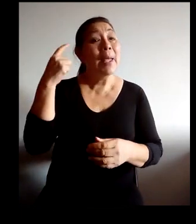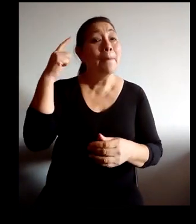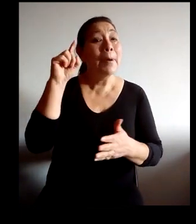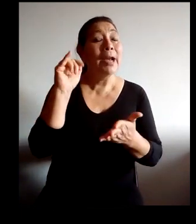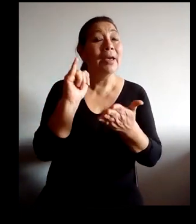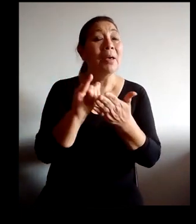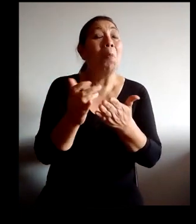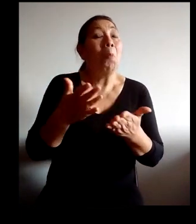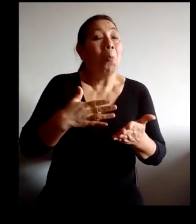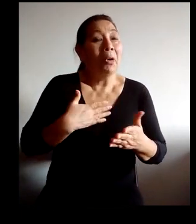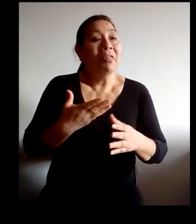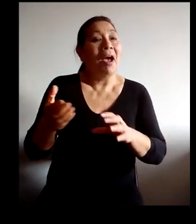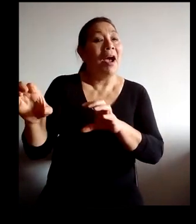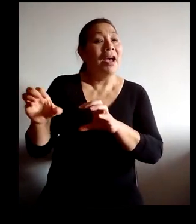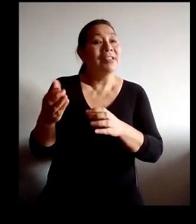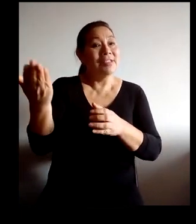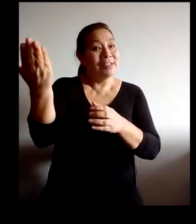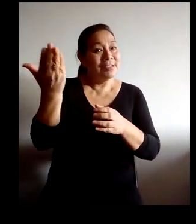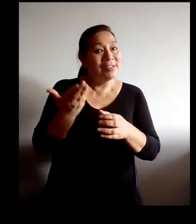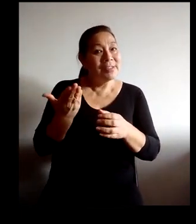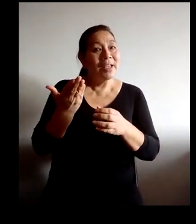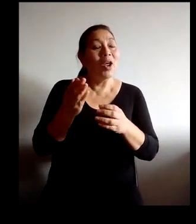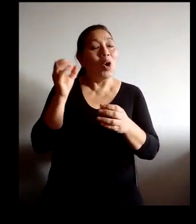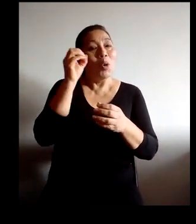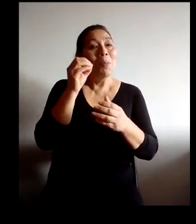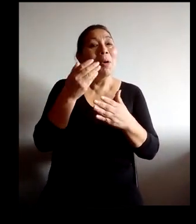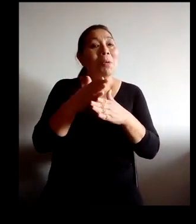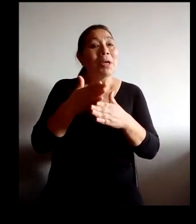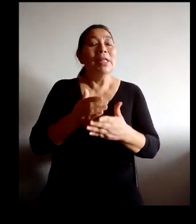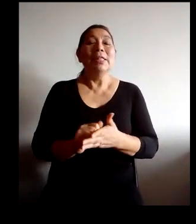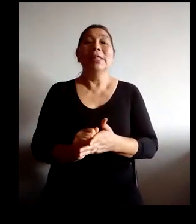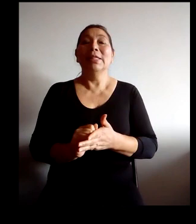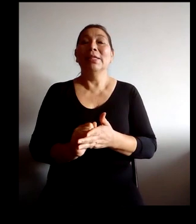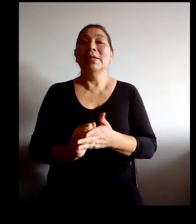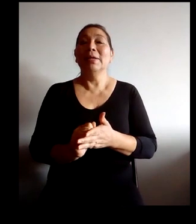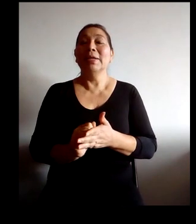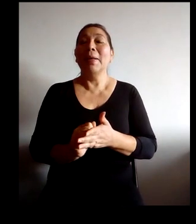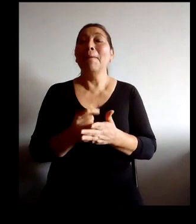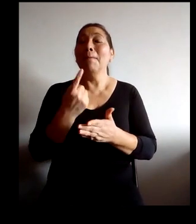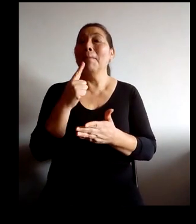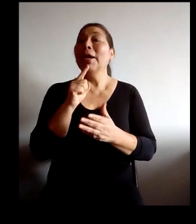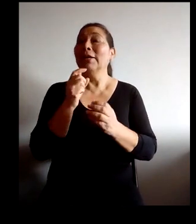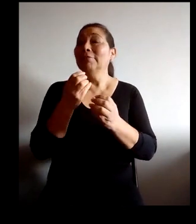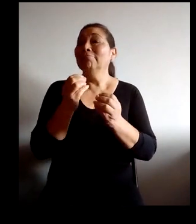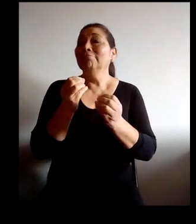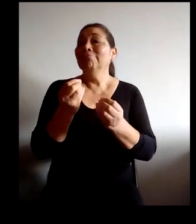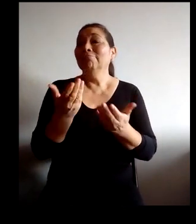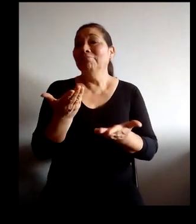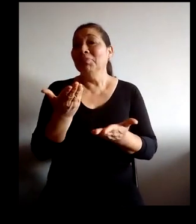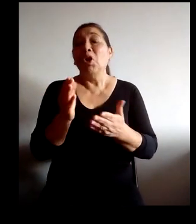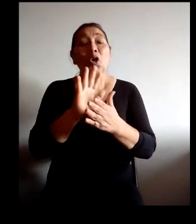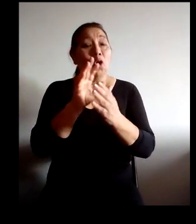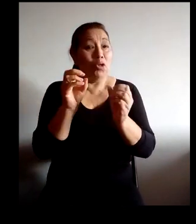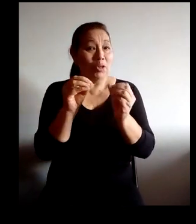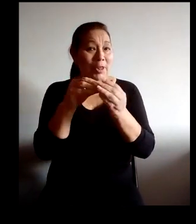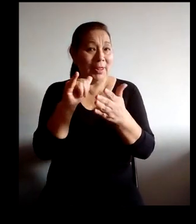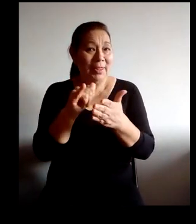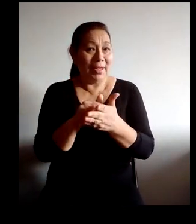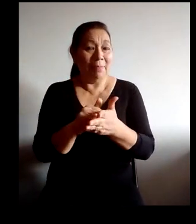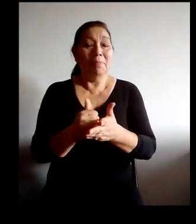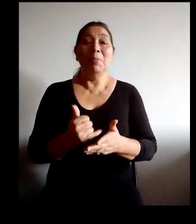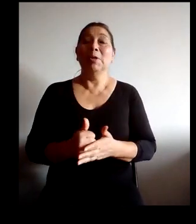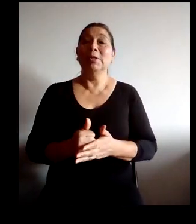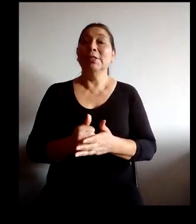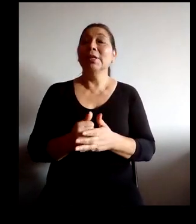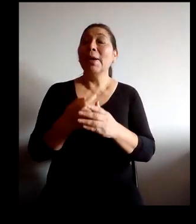un 62%. Por tal motivo, y teniendo también que el demandante ha sido trabajador minero por más de 24 años, en este caso de Interior Mina, le